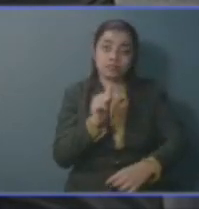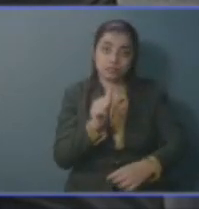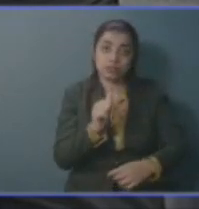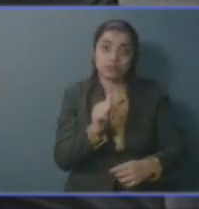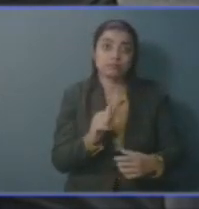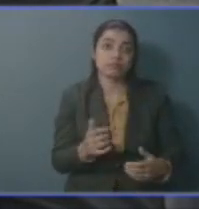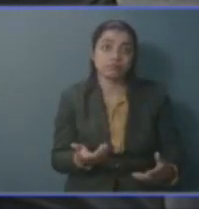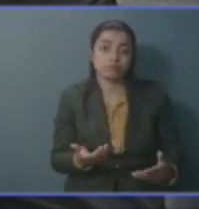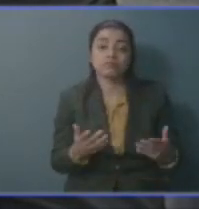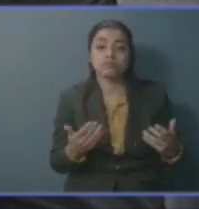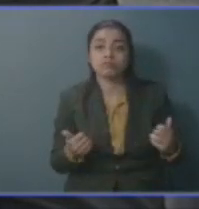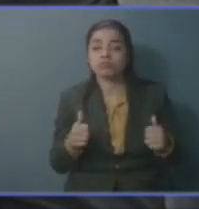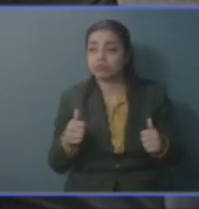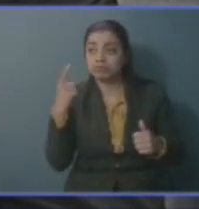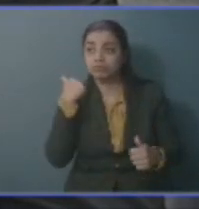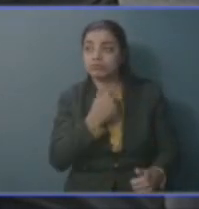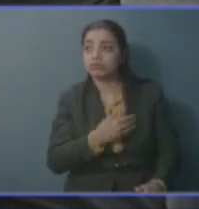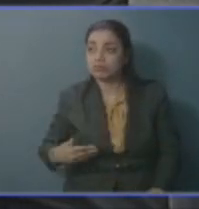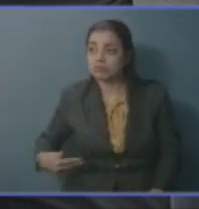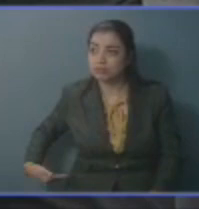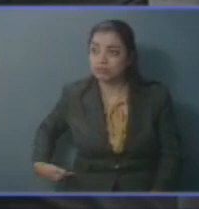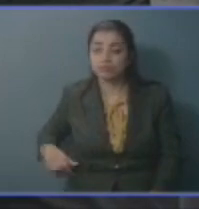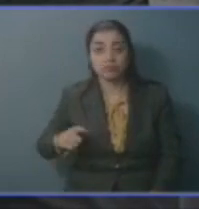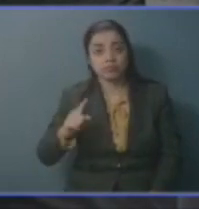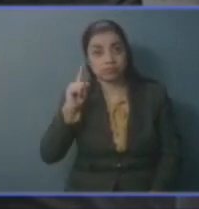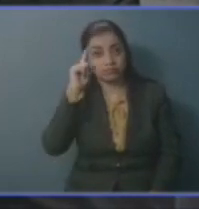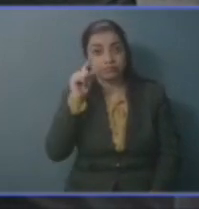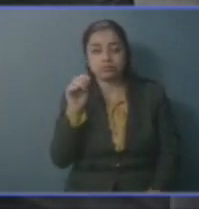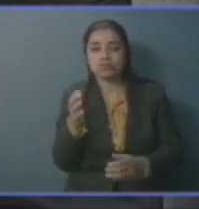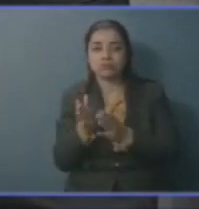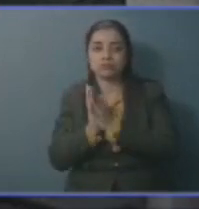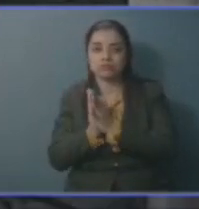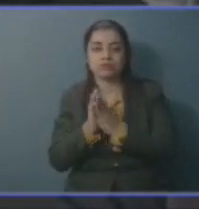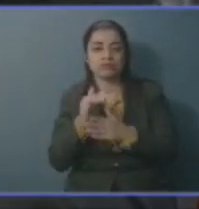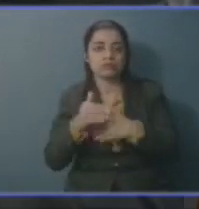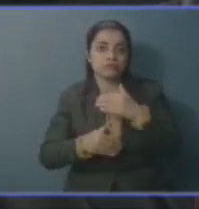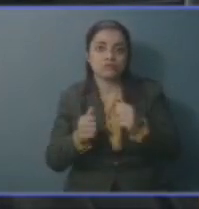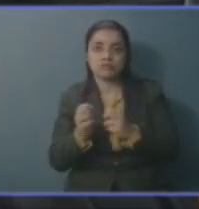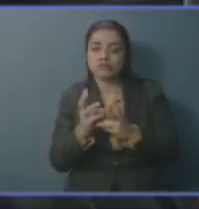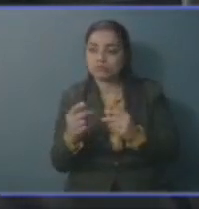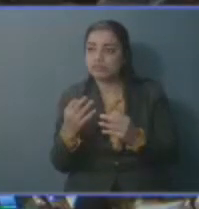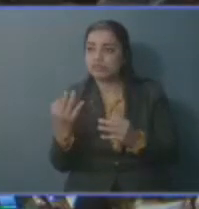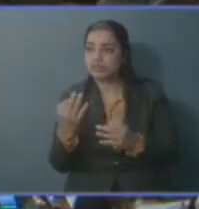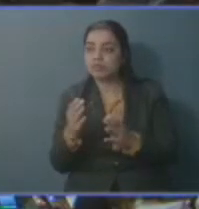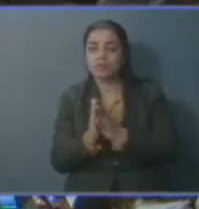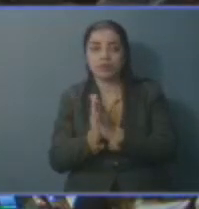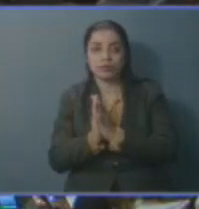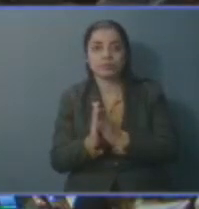convaleciente. Así que, presidente, sumarme a esta iniciativa y pedir la dispensa de trámite, por favor.